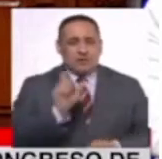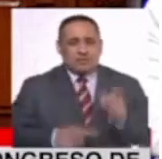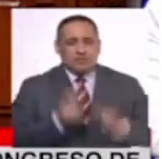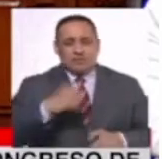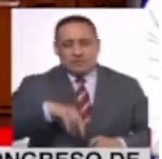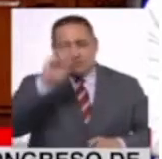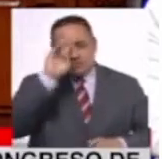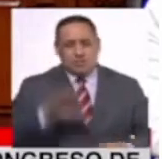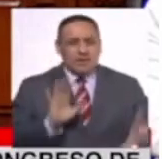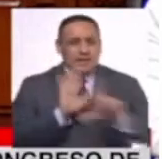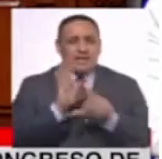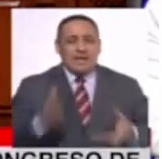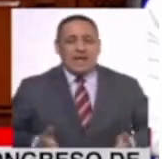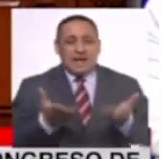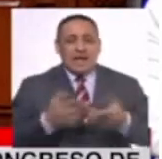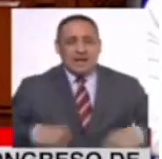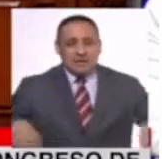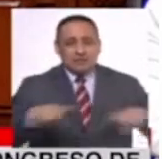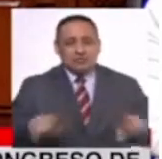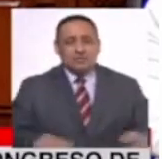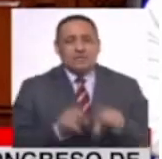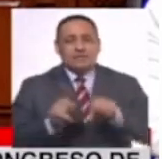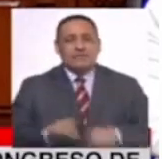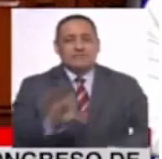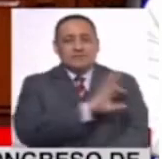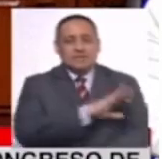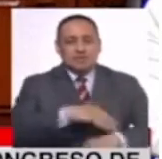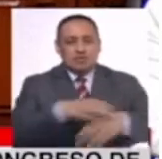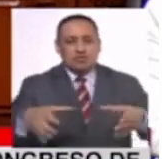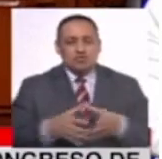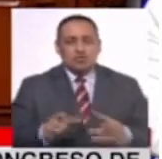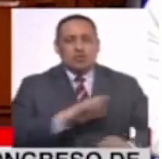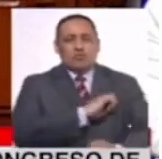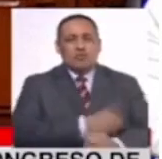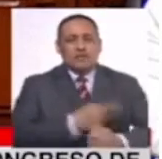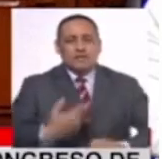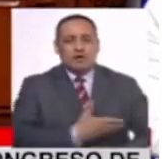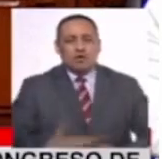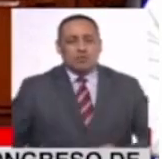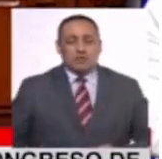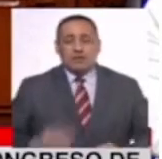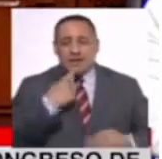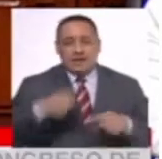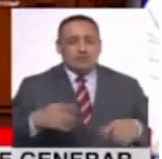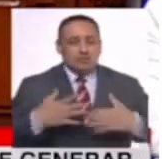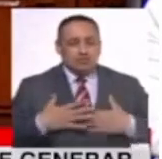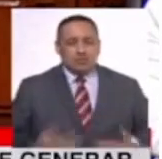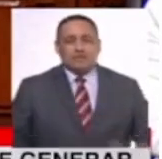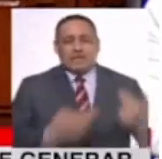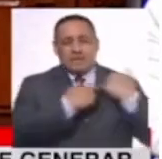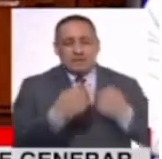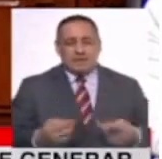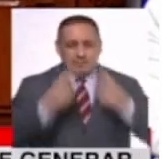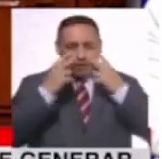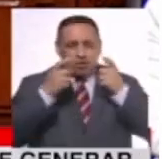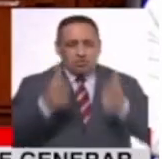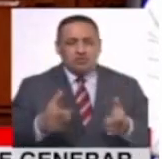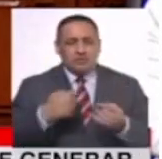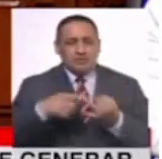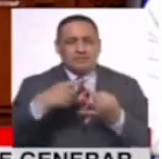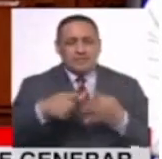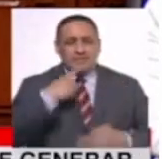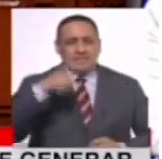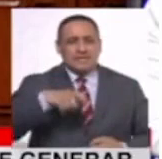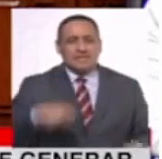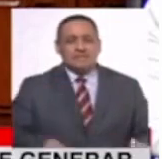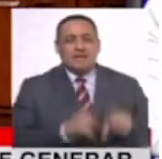peruanos, legislar en favor a ellos y fiscalizar los organismos y poderes del Estado. Es nuestro deber, señores, velar por las